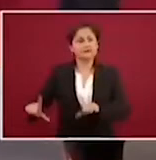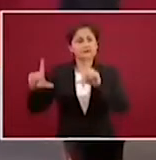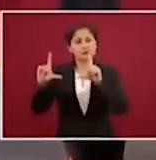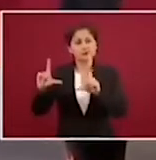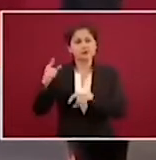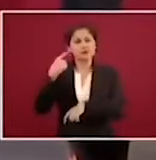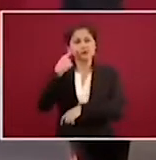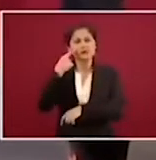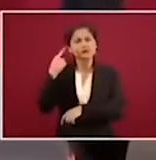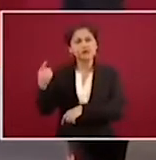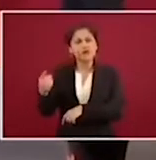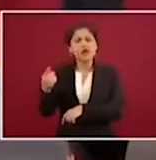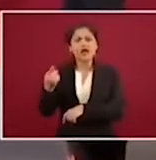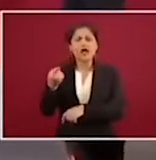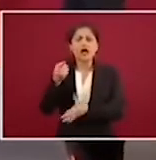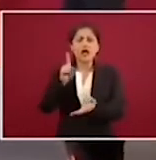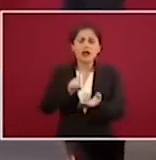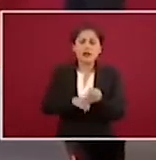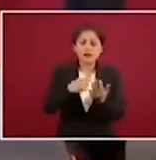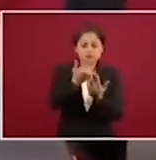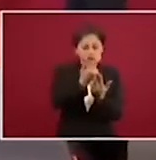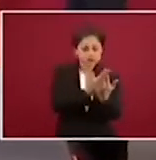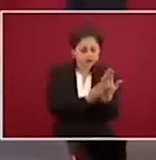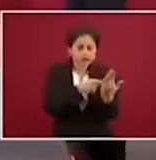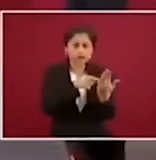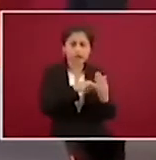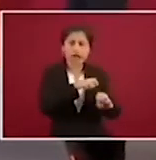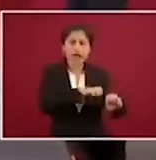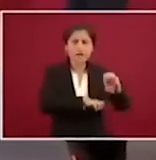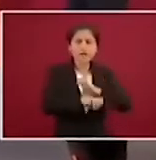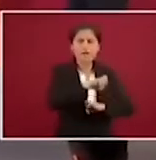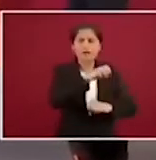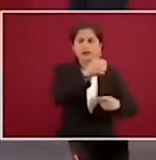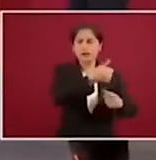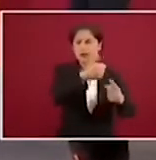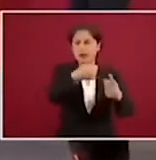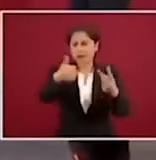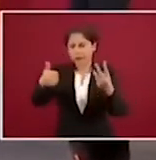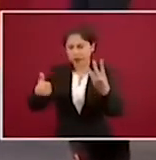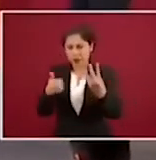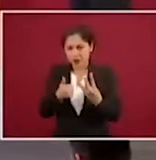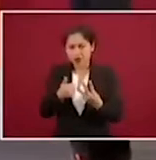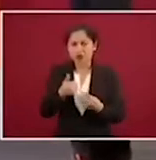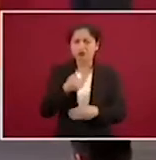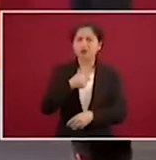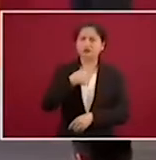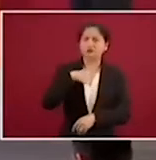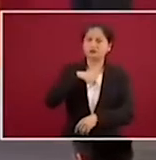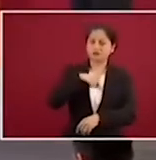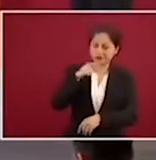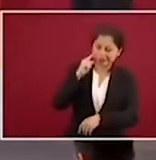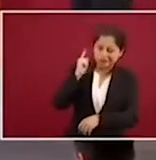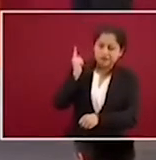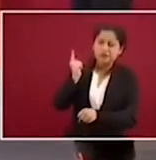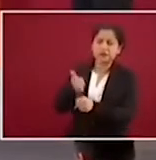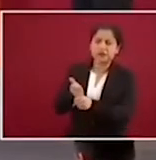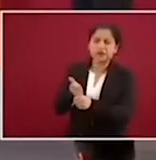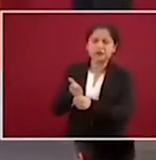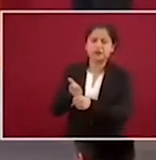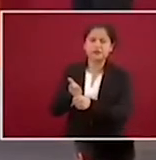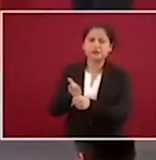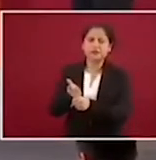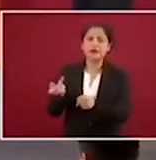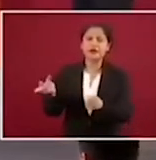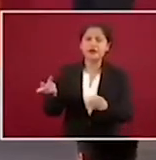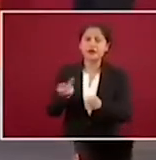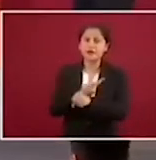muestra ya por empresa y también detectamos esta, este comportamiento a través del